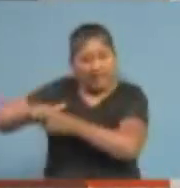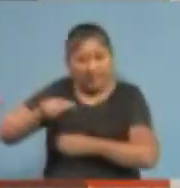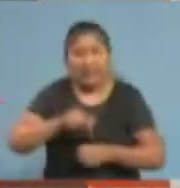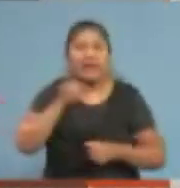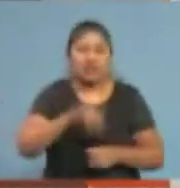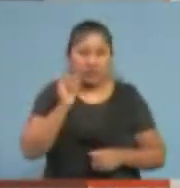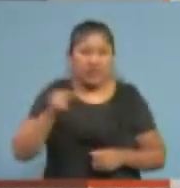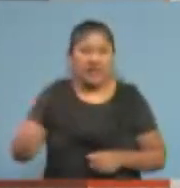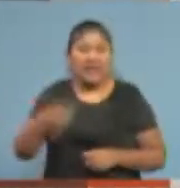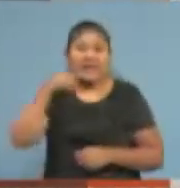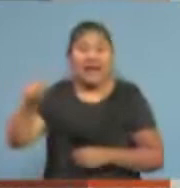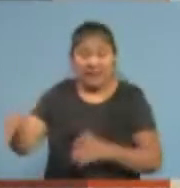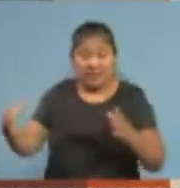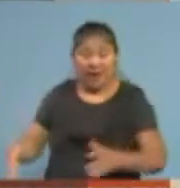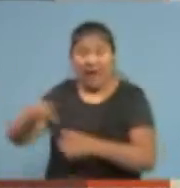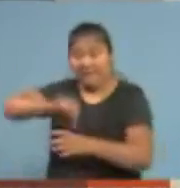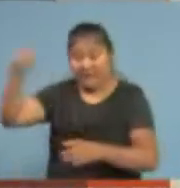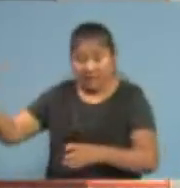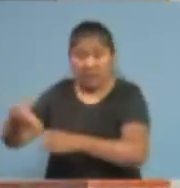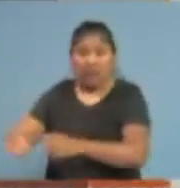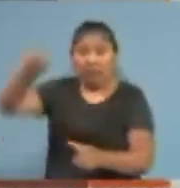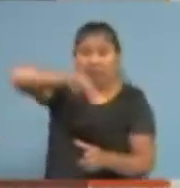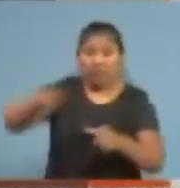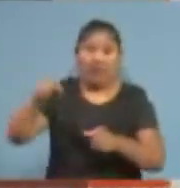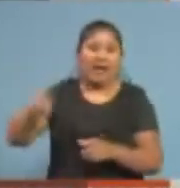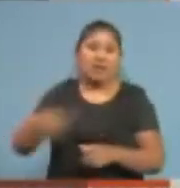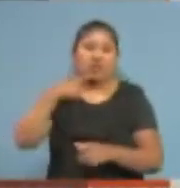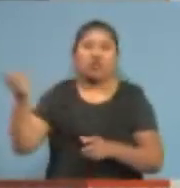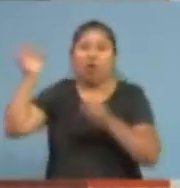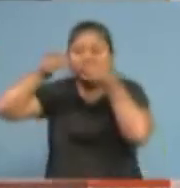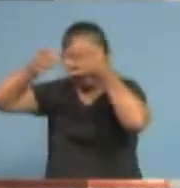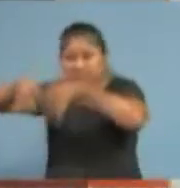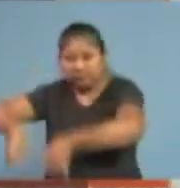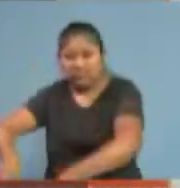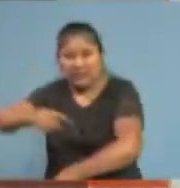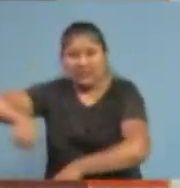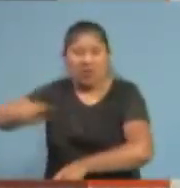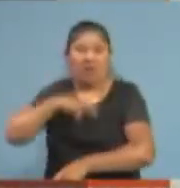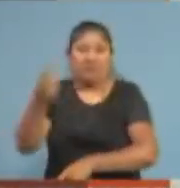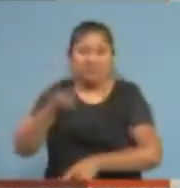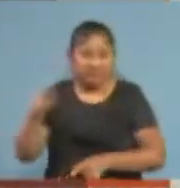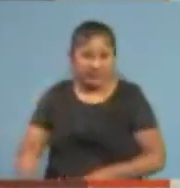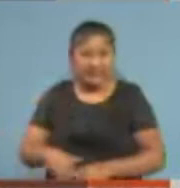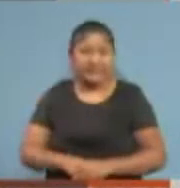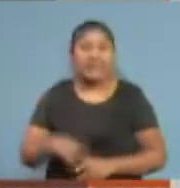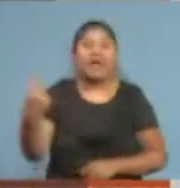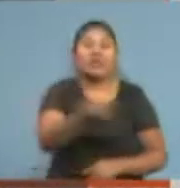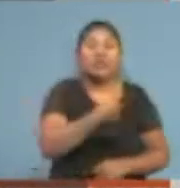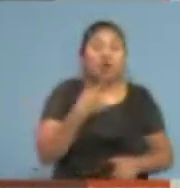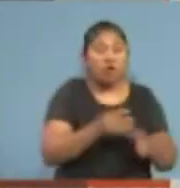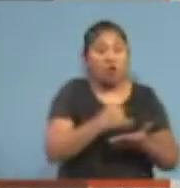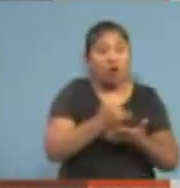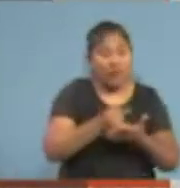contaminación ambiental entonces esos son detalles que vamos tanto los inspectores diariamente educando y haciendo estos